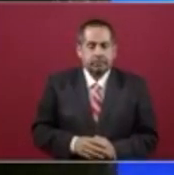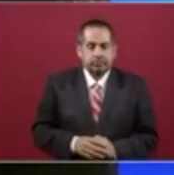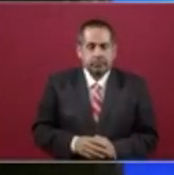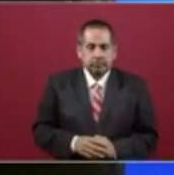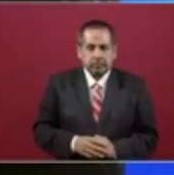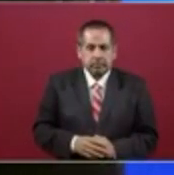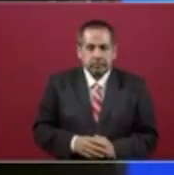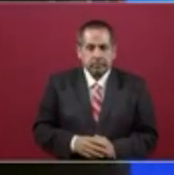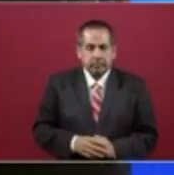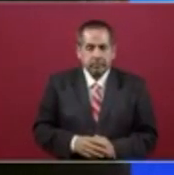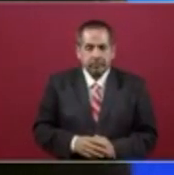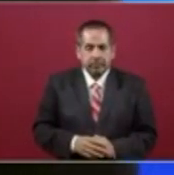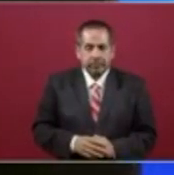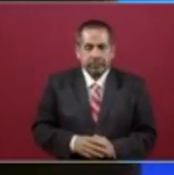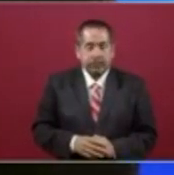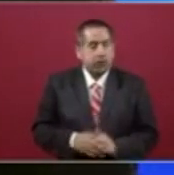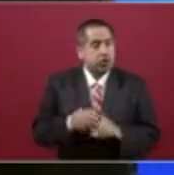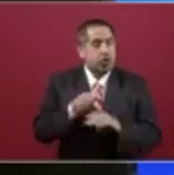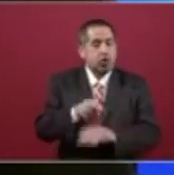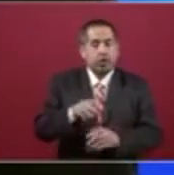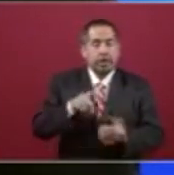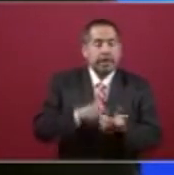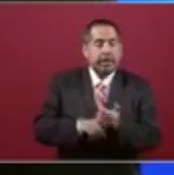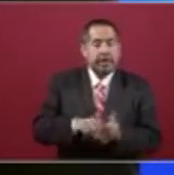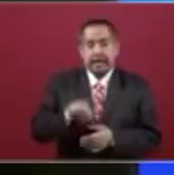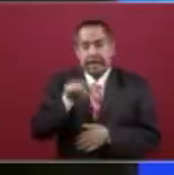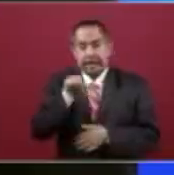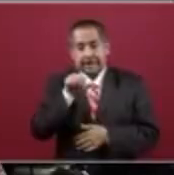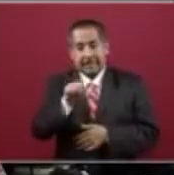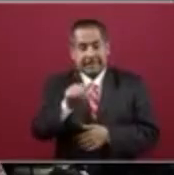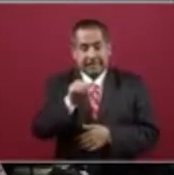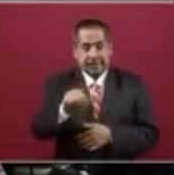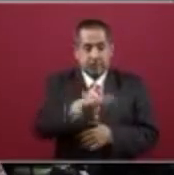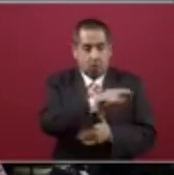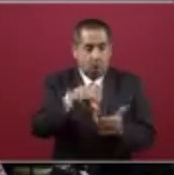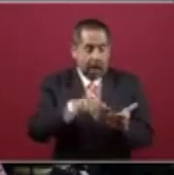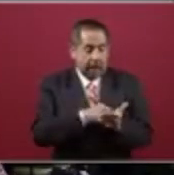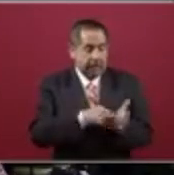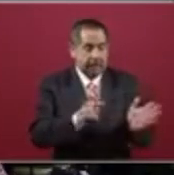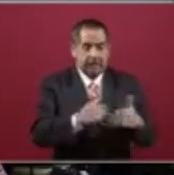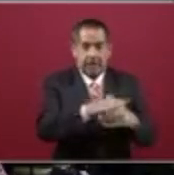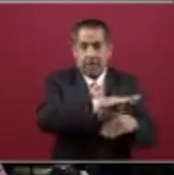Bueno, en el desarrollo de los 16 campos marinos